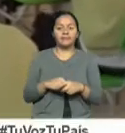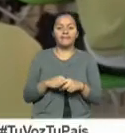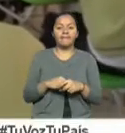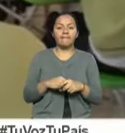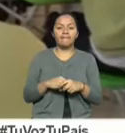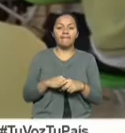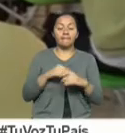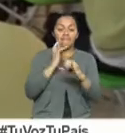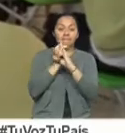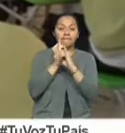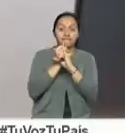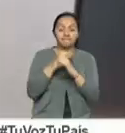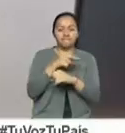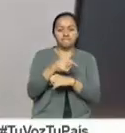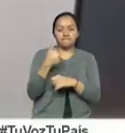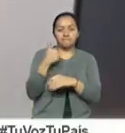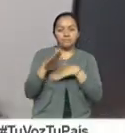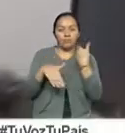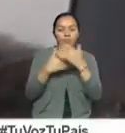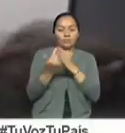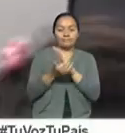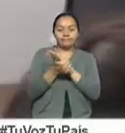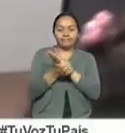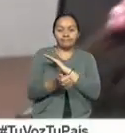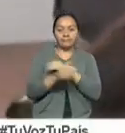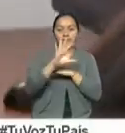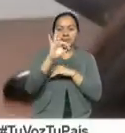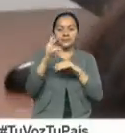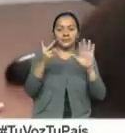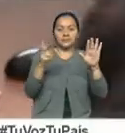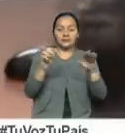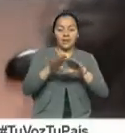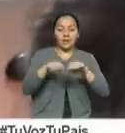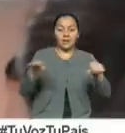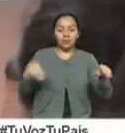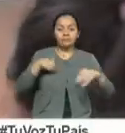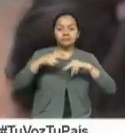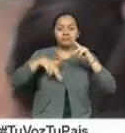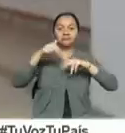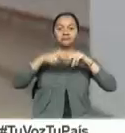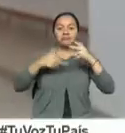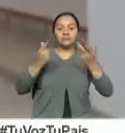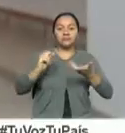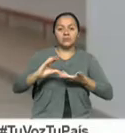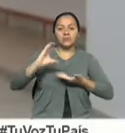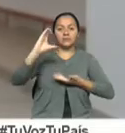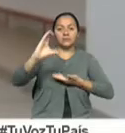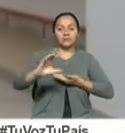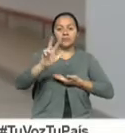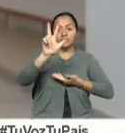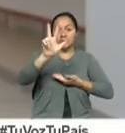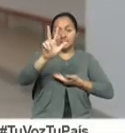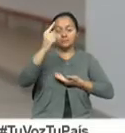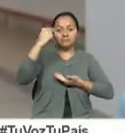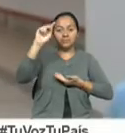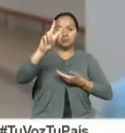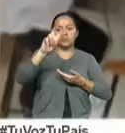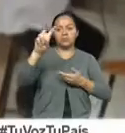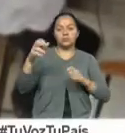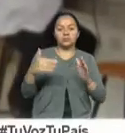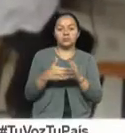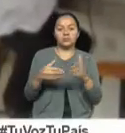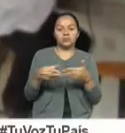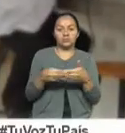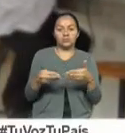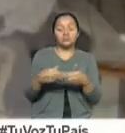Esta institución, que tiene una capacidad para 570 estudiantes, fue construida con una inversión de 3.2 millones de dólares.